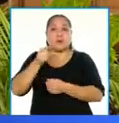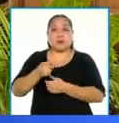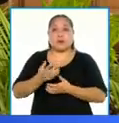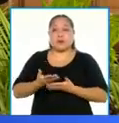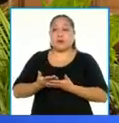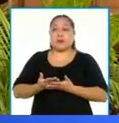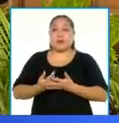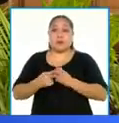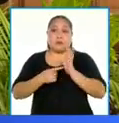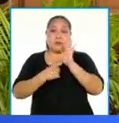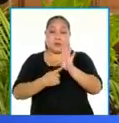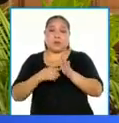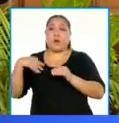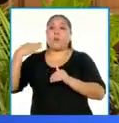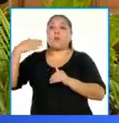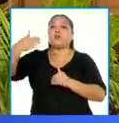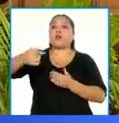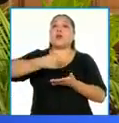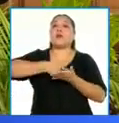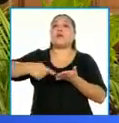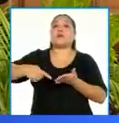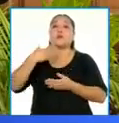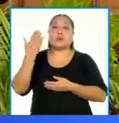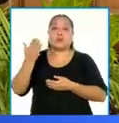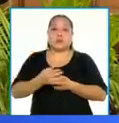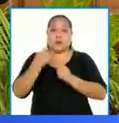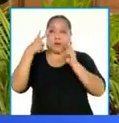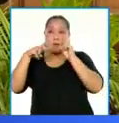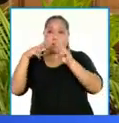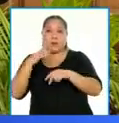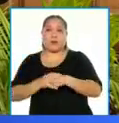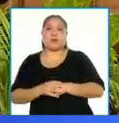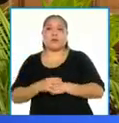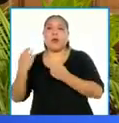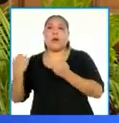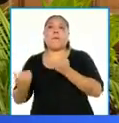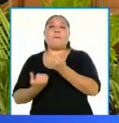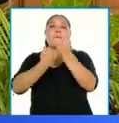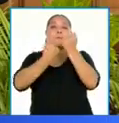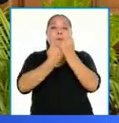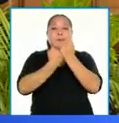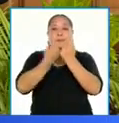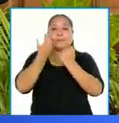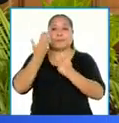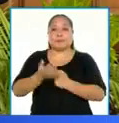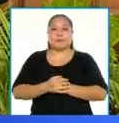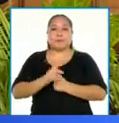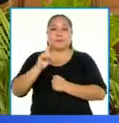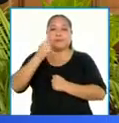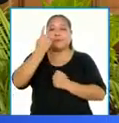irá mostrando a partir de la próxima semana, es que vamos a hacer un reforzamiento del primer nivel de